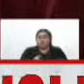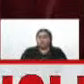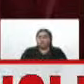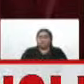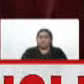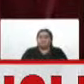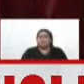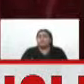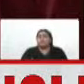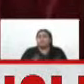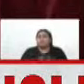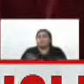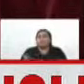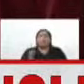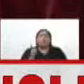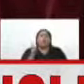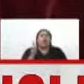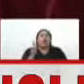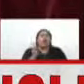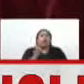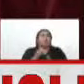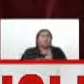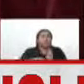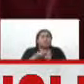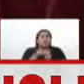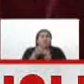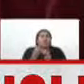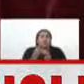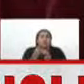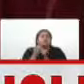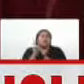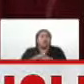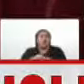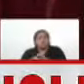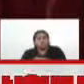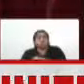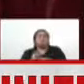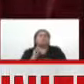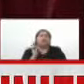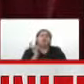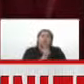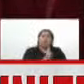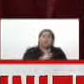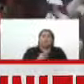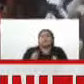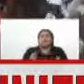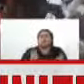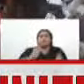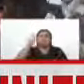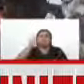que pudiesen perder los jubilados en cuanto a esta fórmula? Se puede plantear la